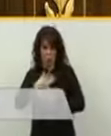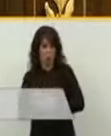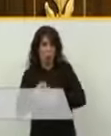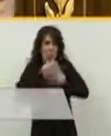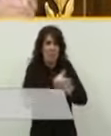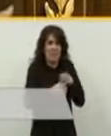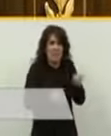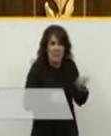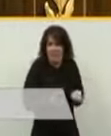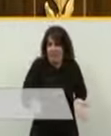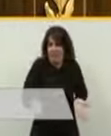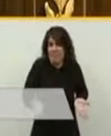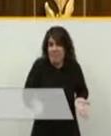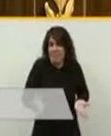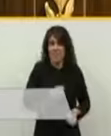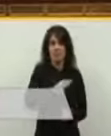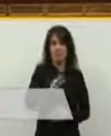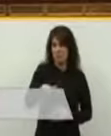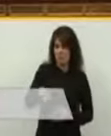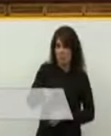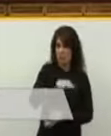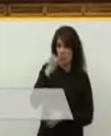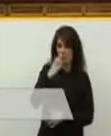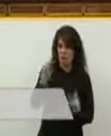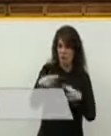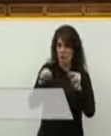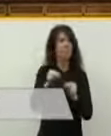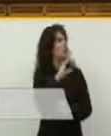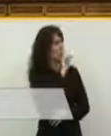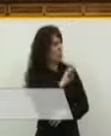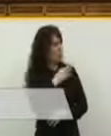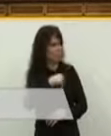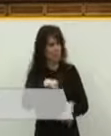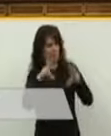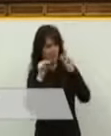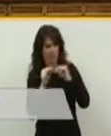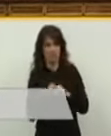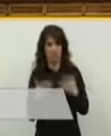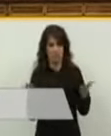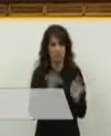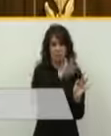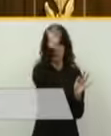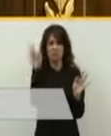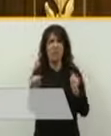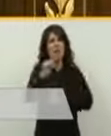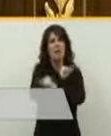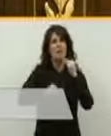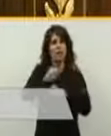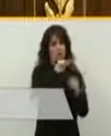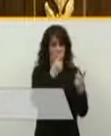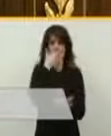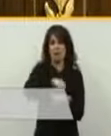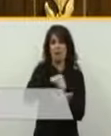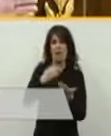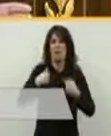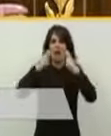Sánchez, durante señor el debate... Rajoy tiene que ir concluyendo. Termino, señor presidente. Durante el debate ha reconocido en multitud de ocasiones que en